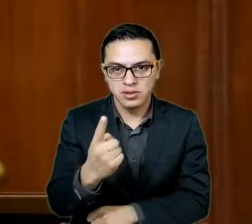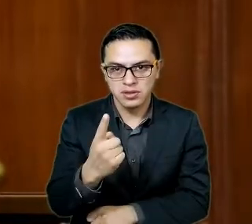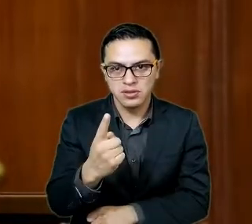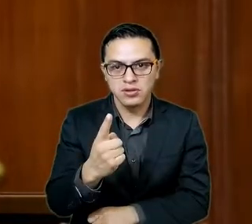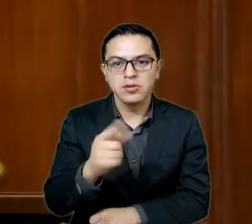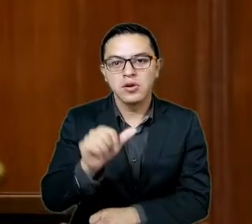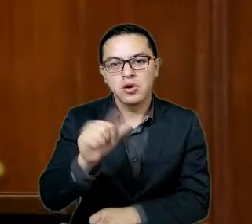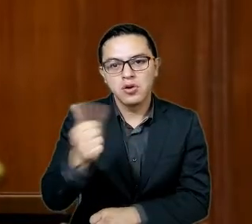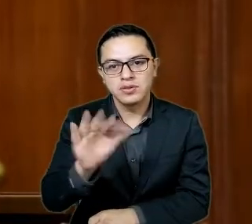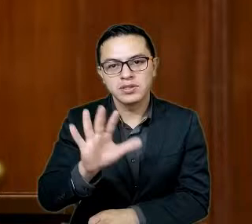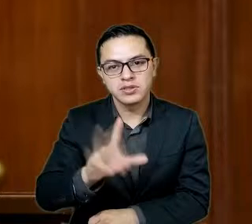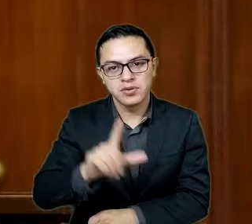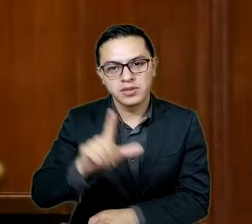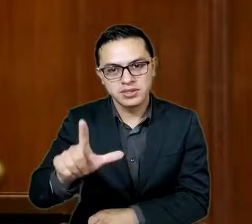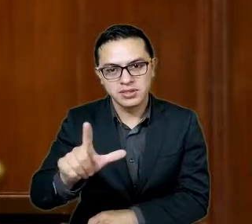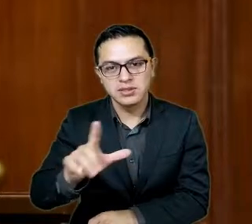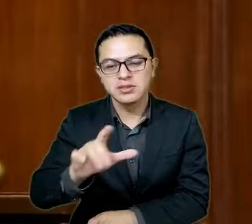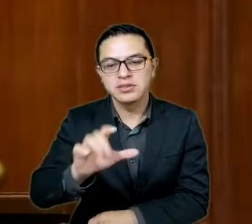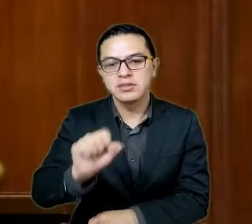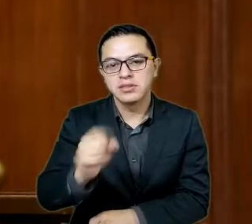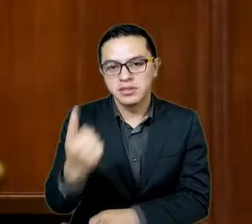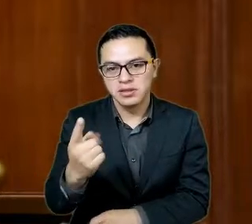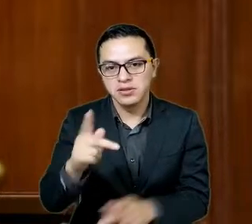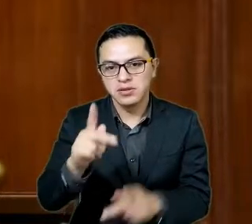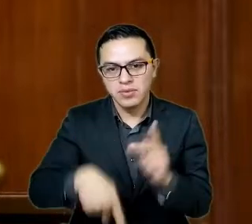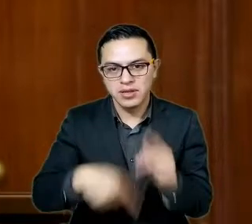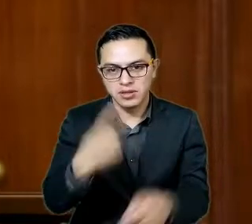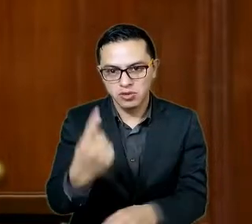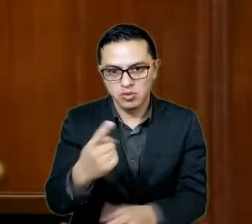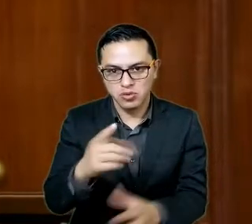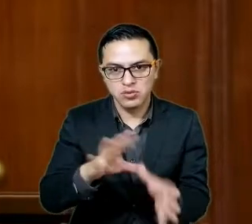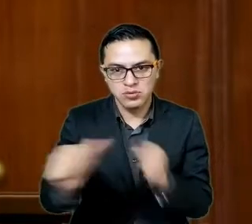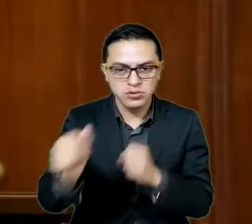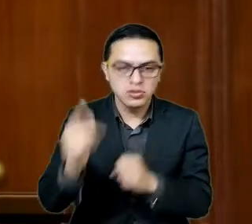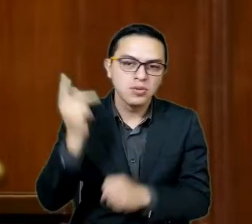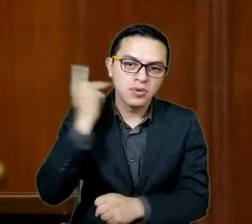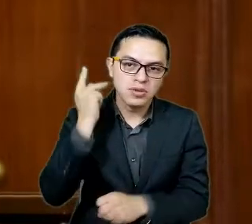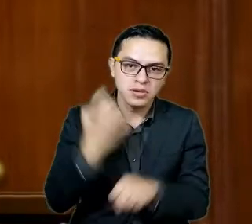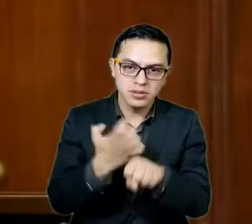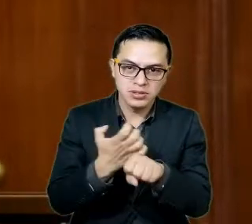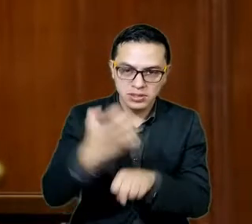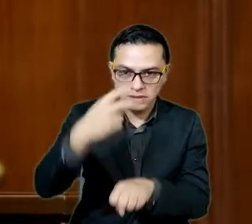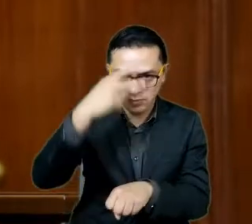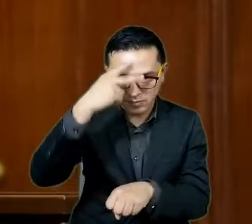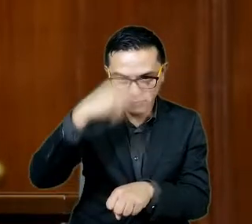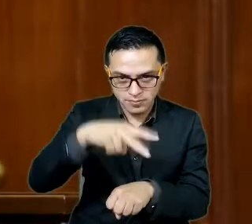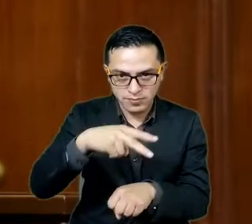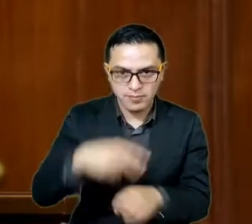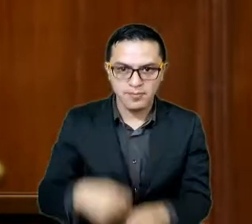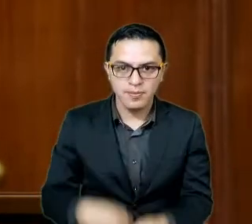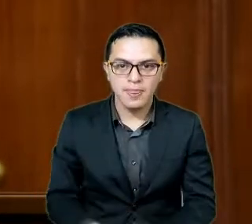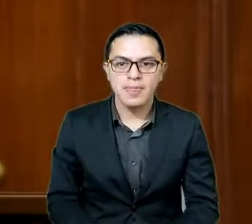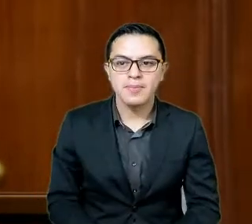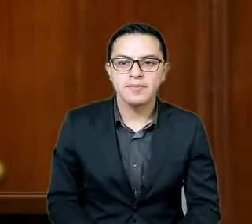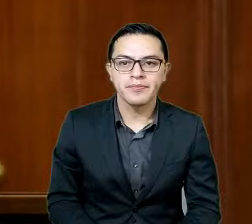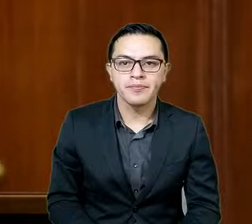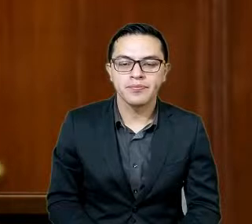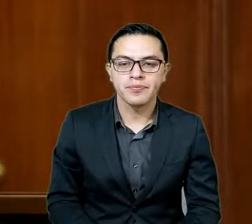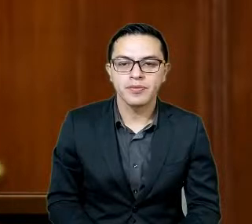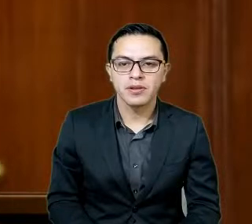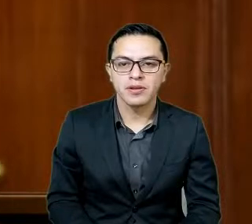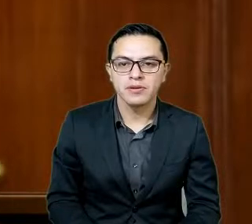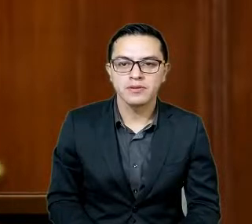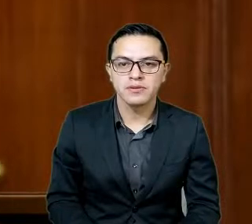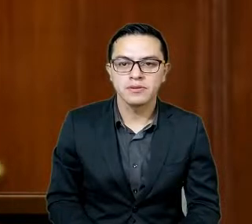57 61 fracción 1 de la constitución política del Estado libre y soberano de México